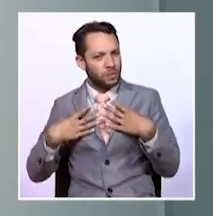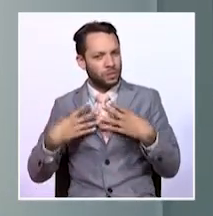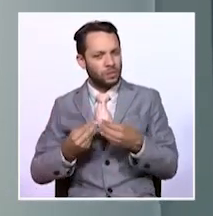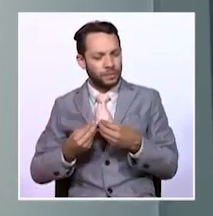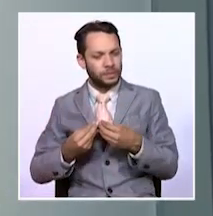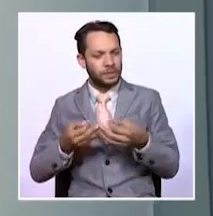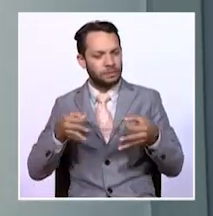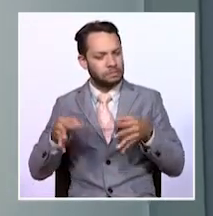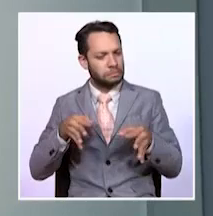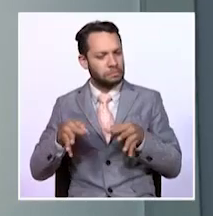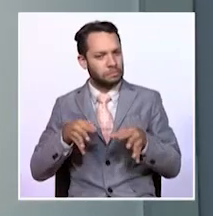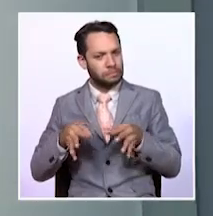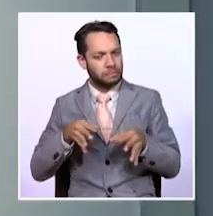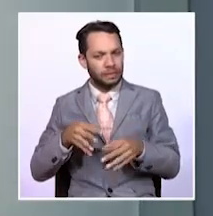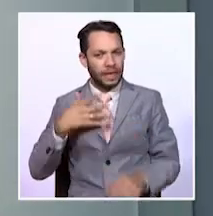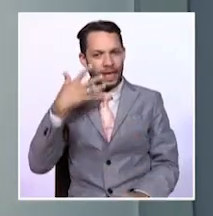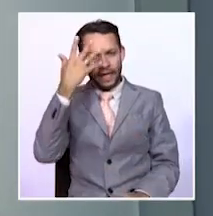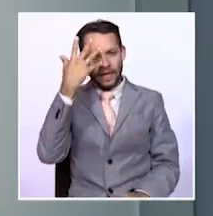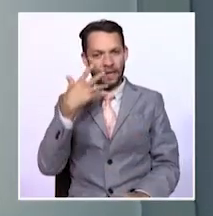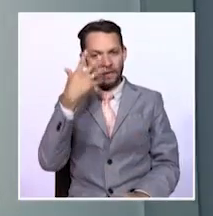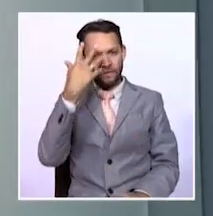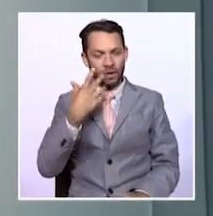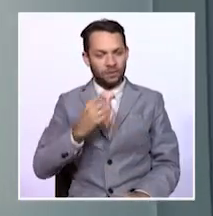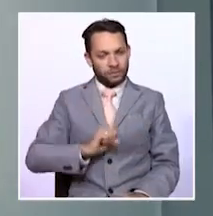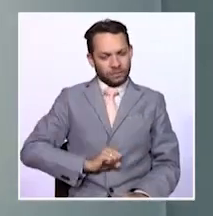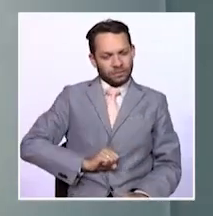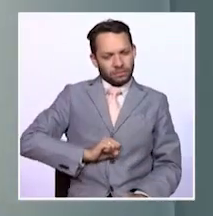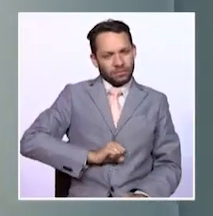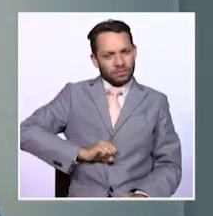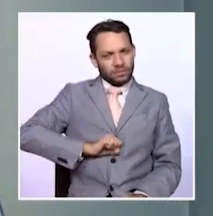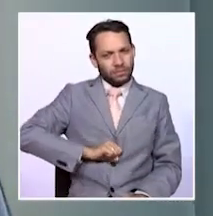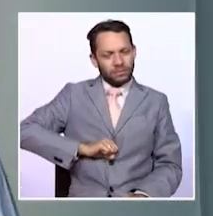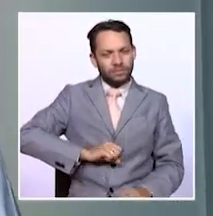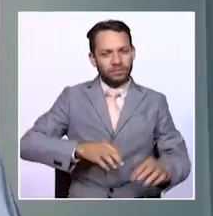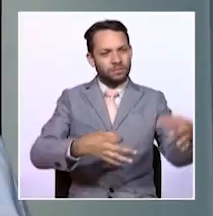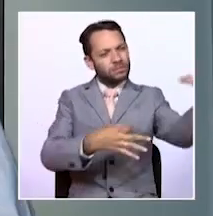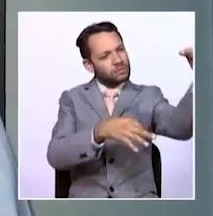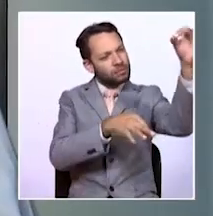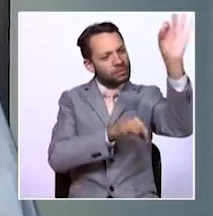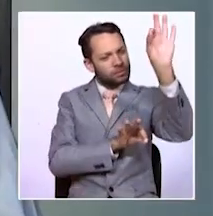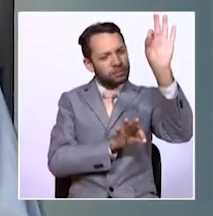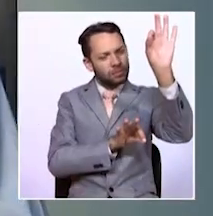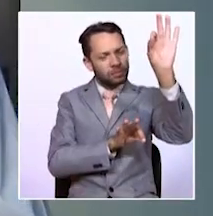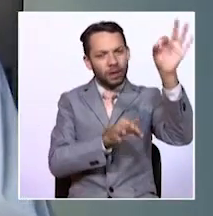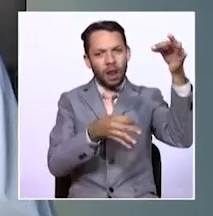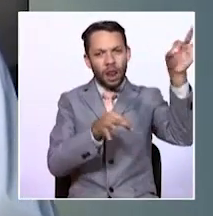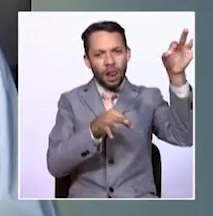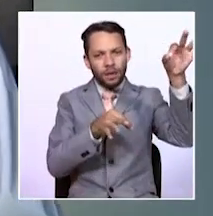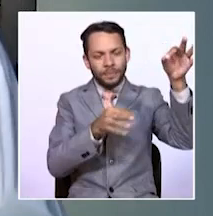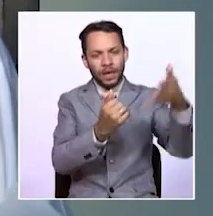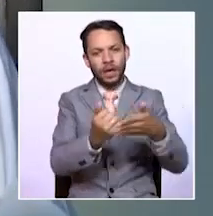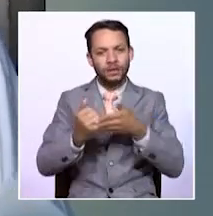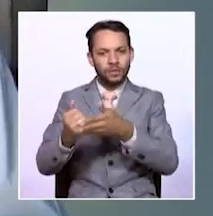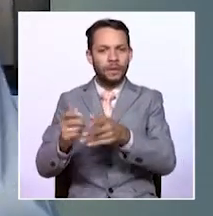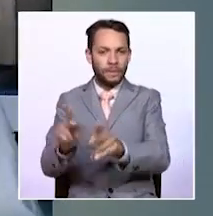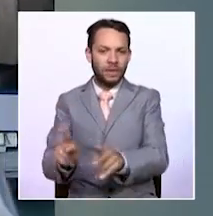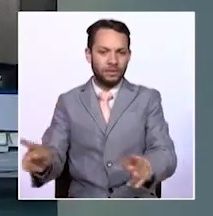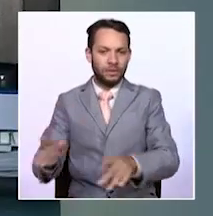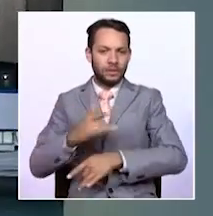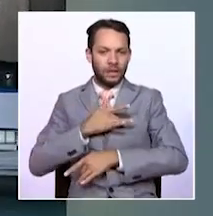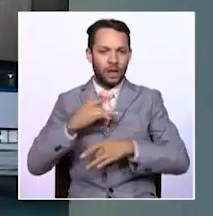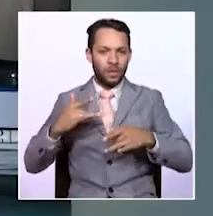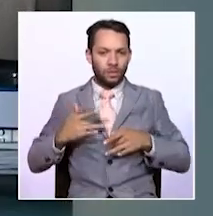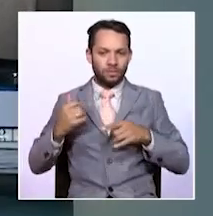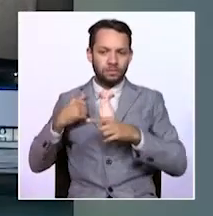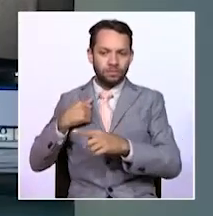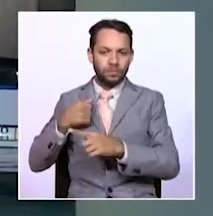través de ese examen de las ecografías poder impactar positivamente desde la parte preventiva en la salud de las personas. El doctor